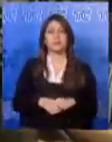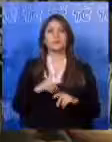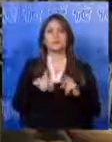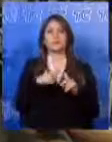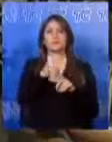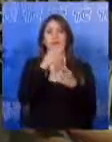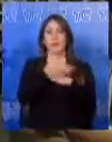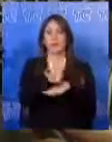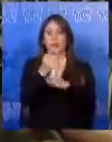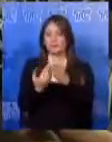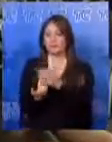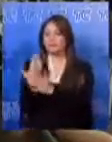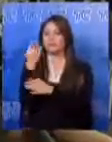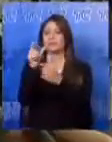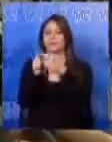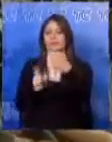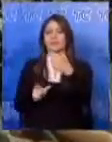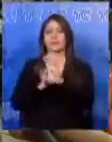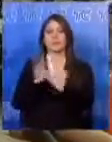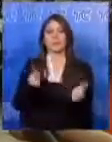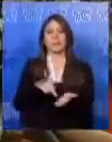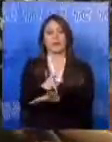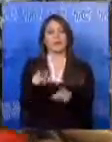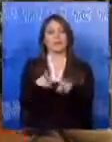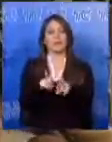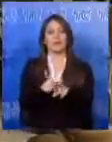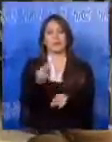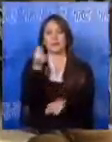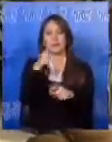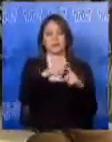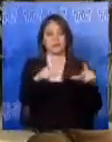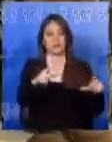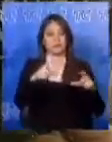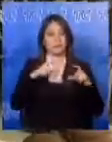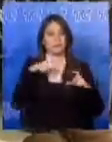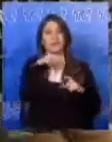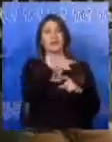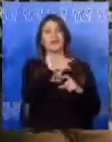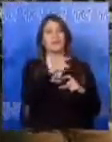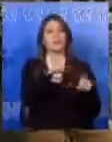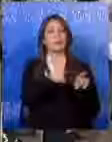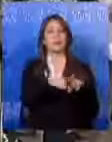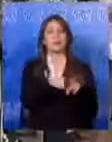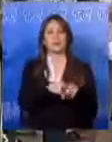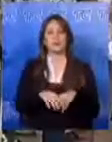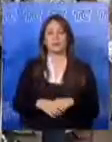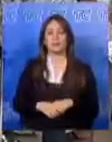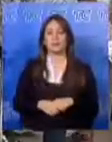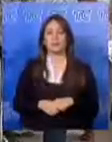imprimir el recibo de pago, que tiene igual validez que el recibo que se da en las ventanillas del municipio.